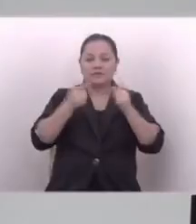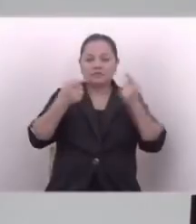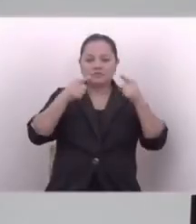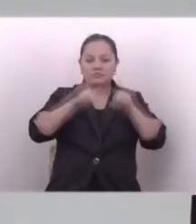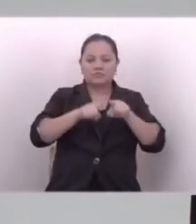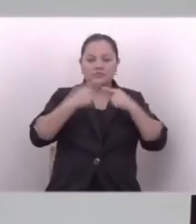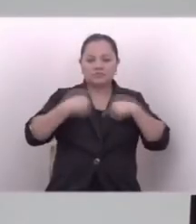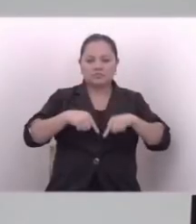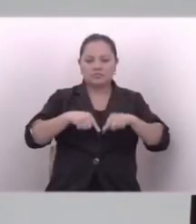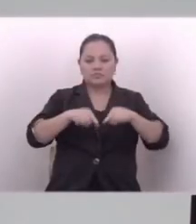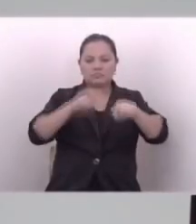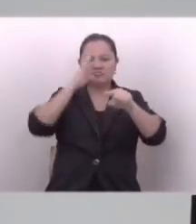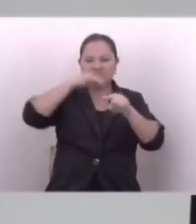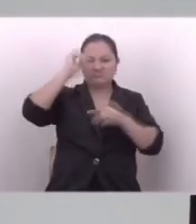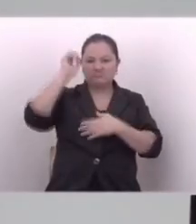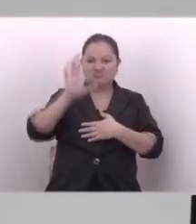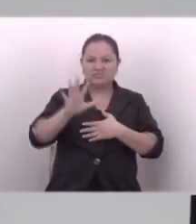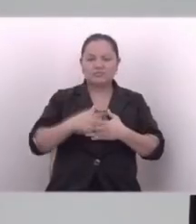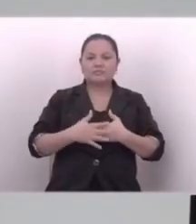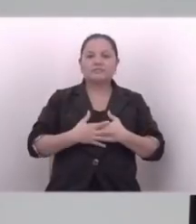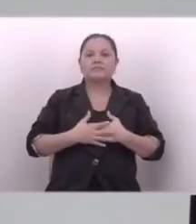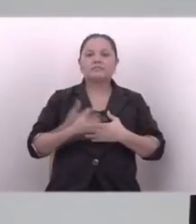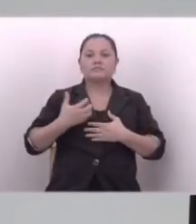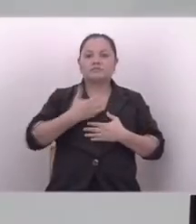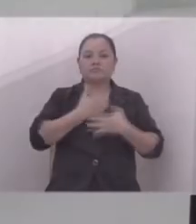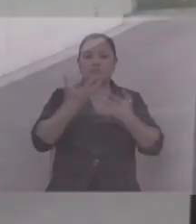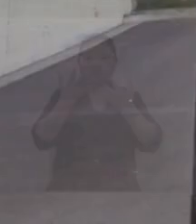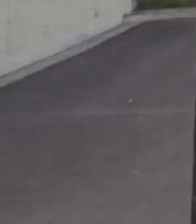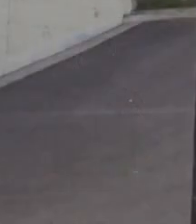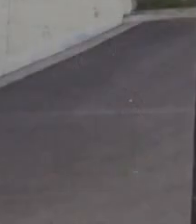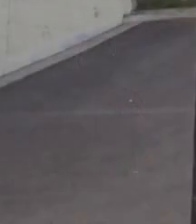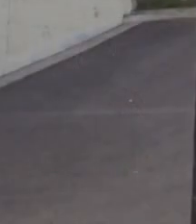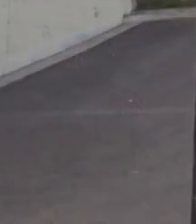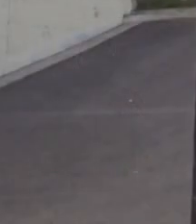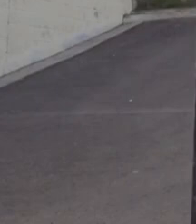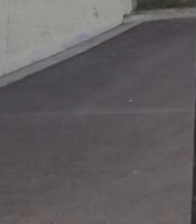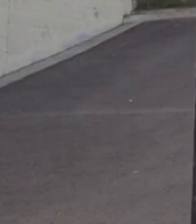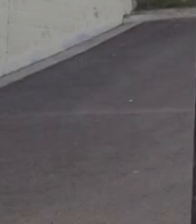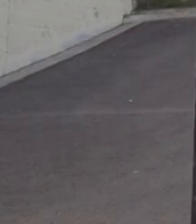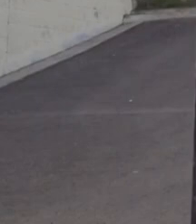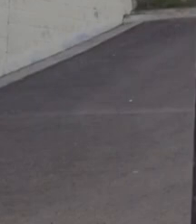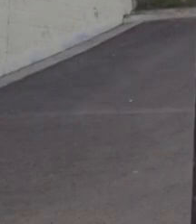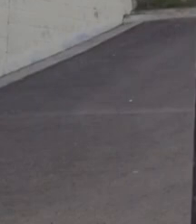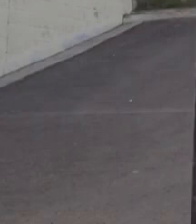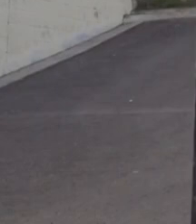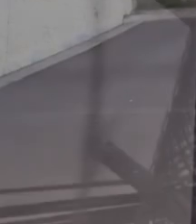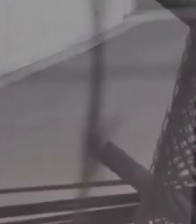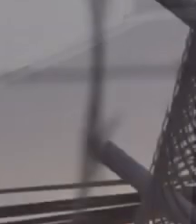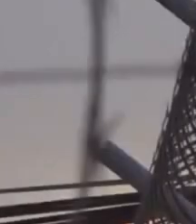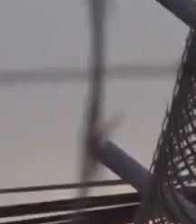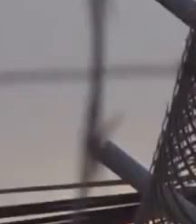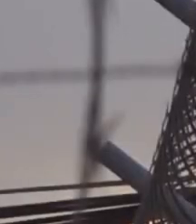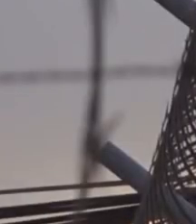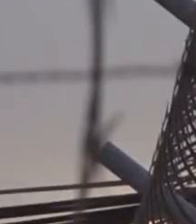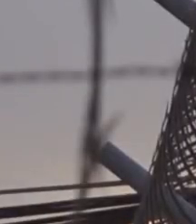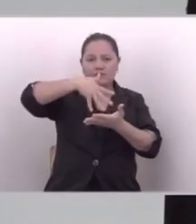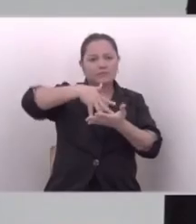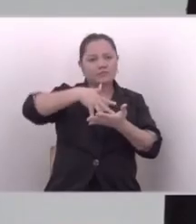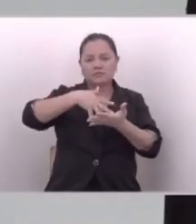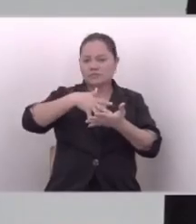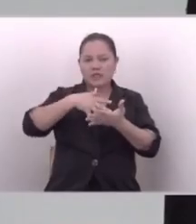artículo 255, que se refiere a la contaminación ambiental, y castigar con cárcel la disposición indebida de